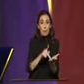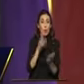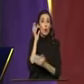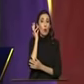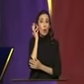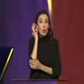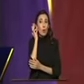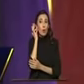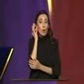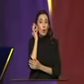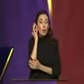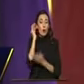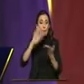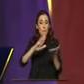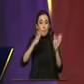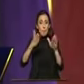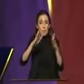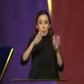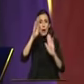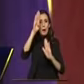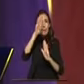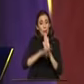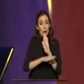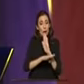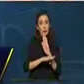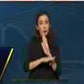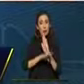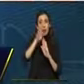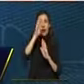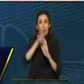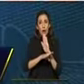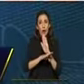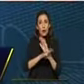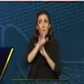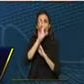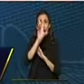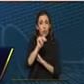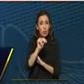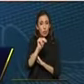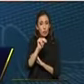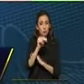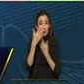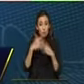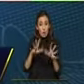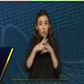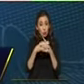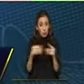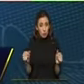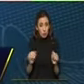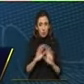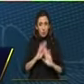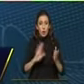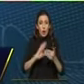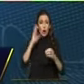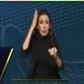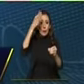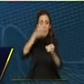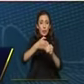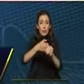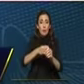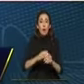Que gracias a la misión mujer, los femicidios han bajado a la mitad, pero no es suficiente, porque nuestro objetivo es